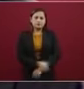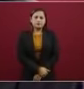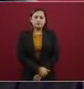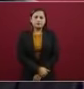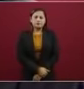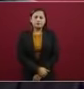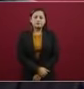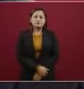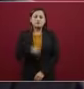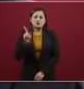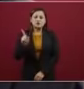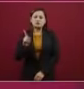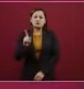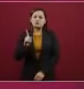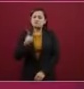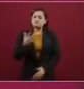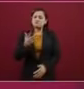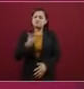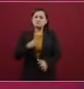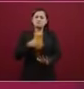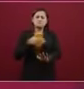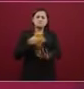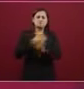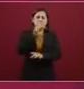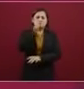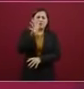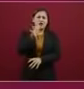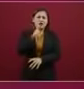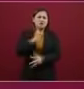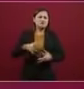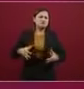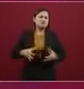declaró la guerra el presidente.